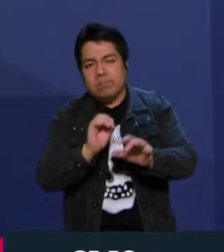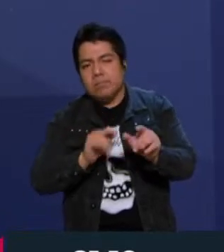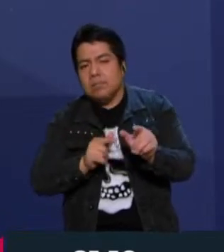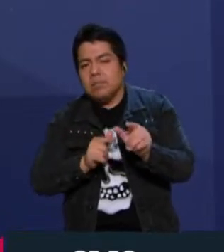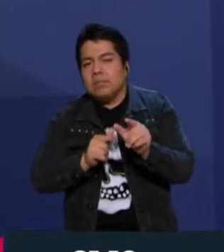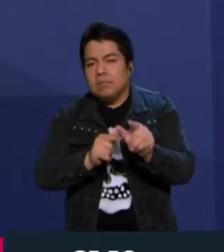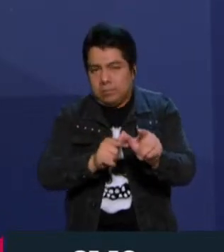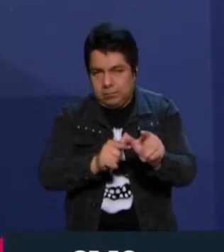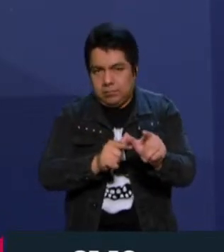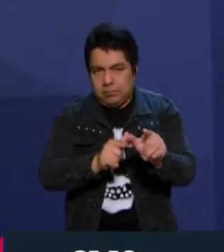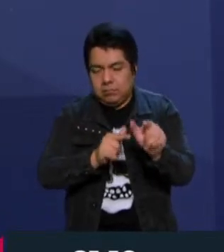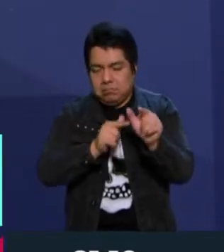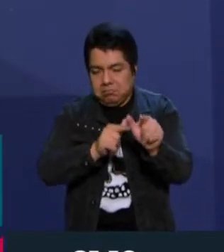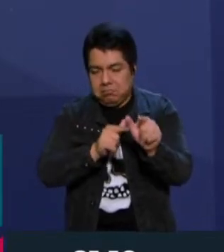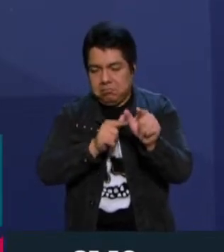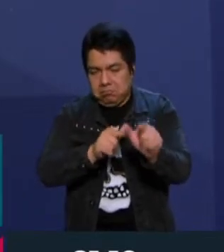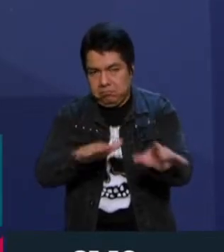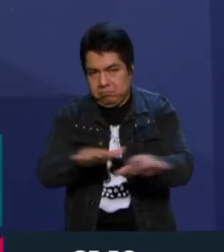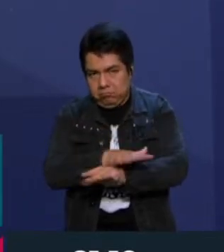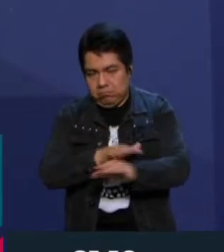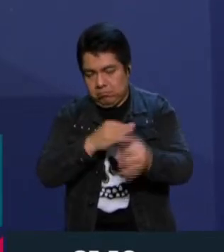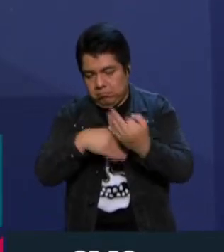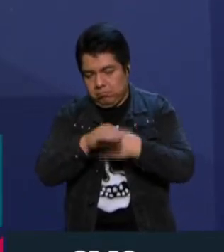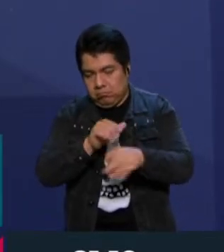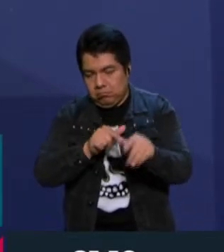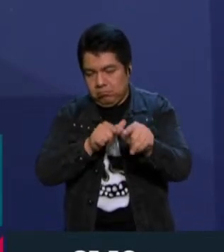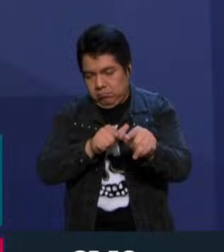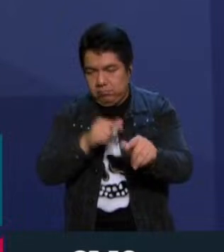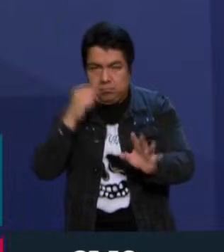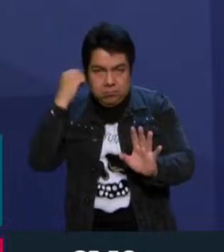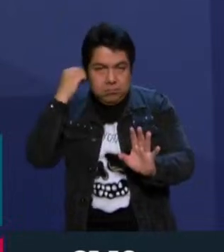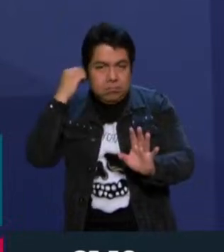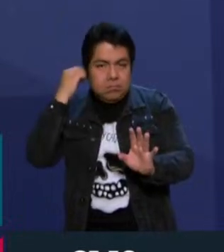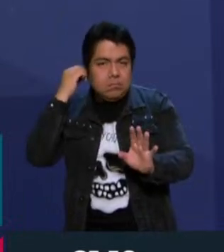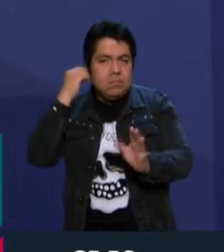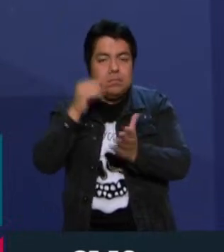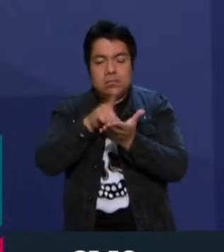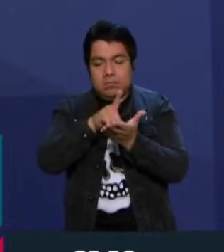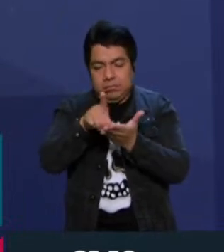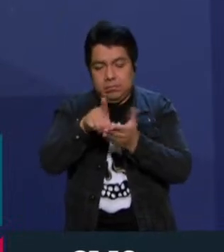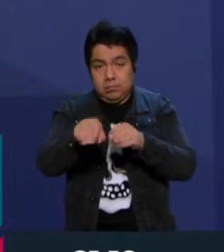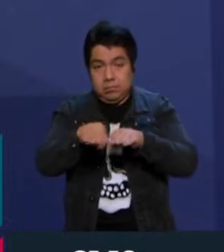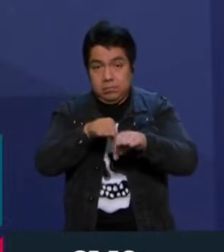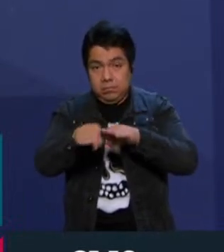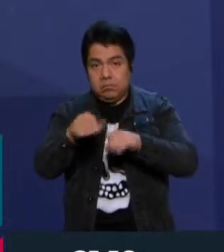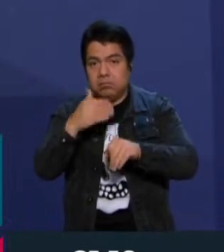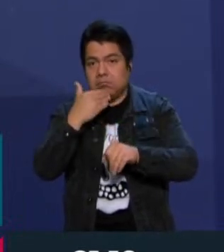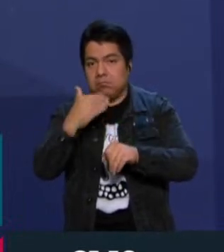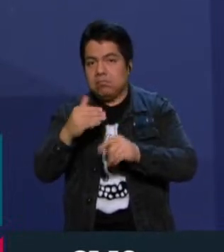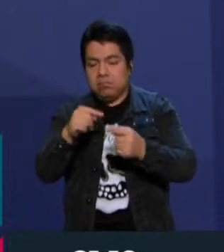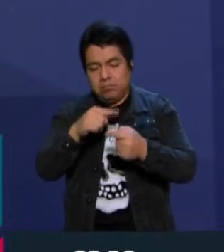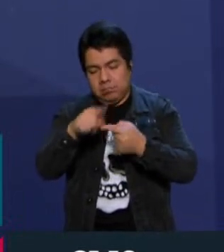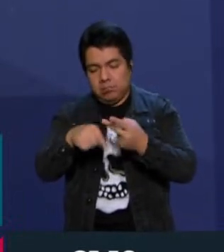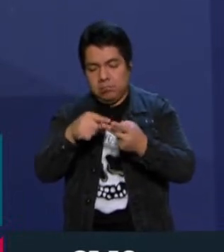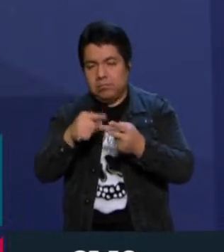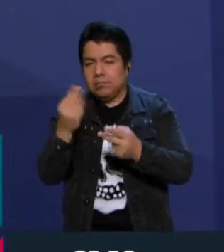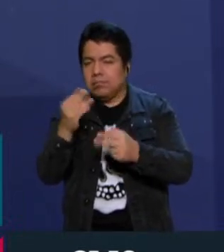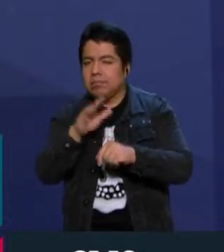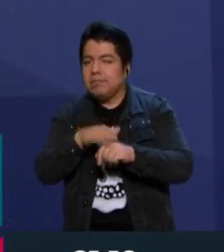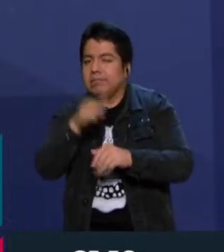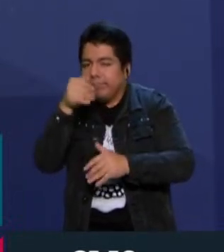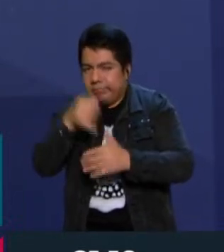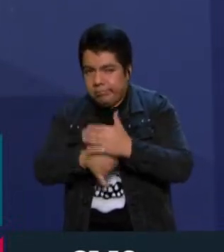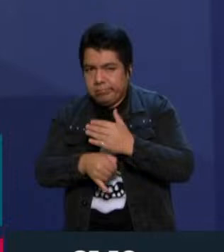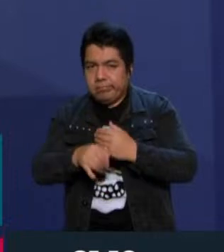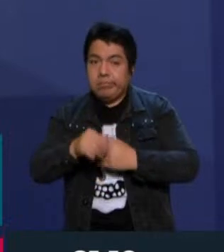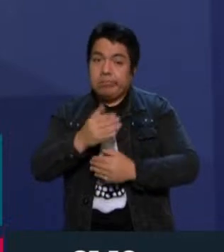transformación. Creo que hubo un avance en la parte de los derechos laborales, pero tiene que haber un avance más importante. Es promesa de